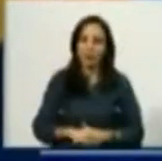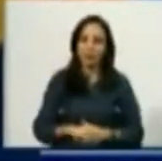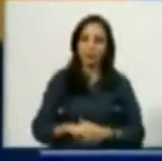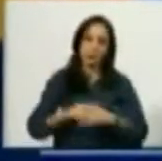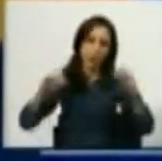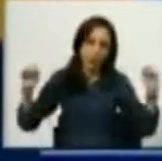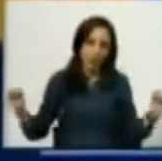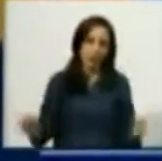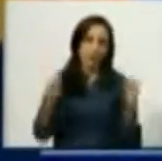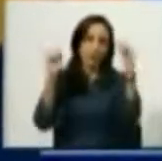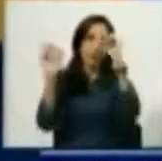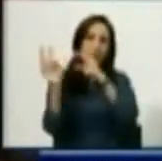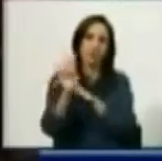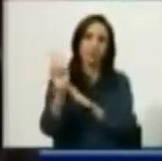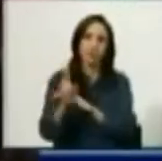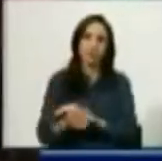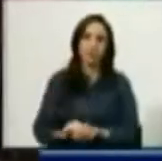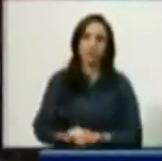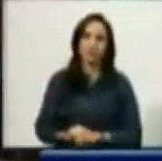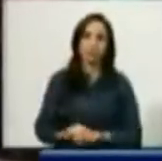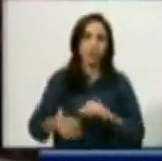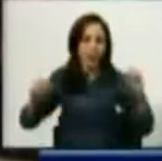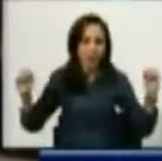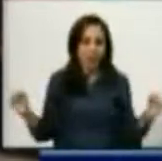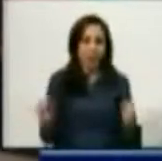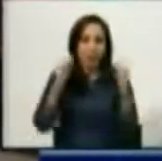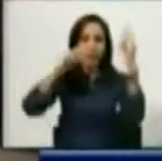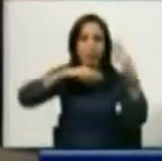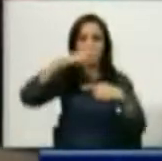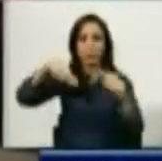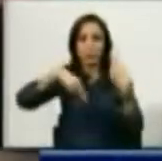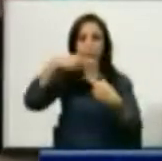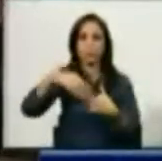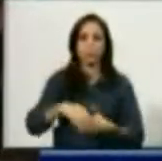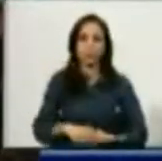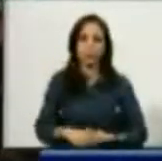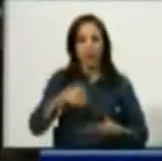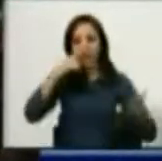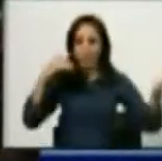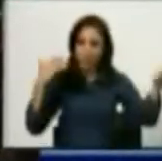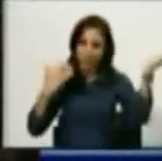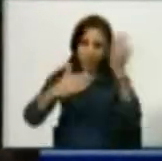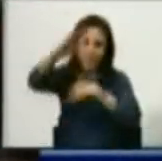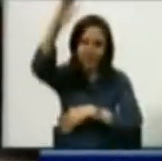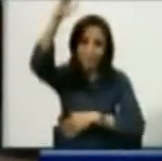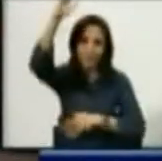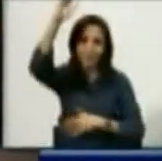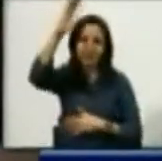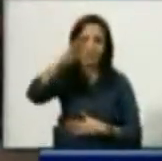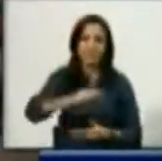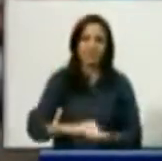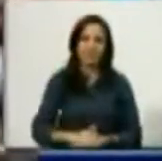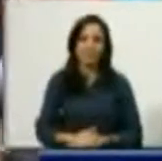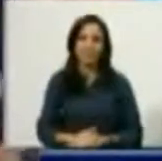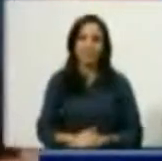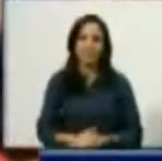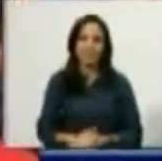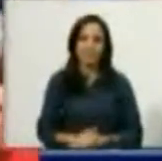viva Venezuela viva la revolución hasta la victoria siempre